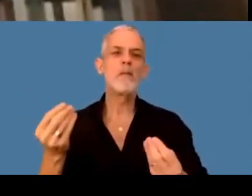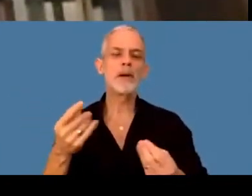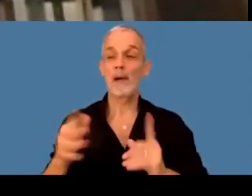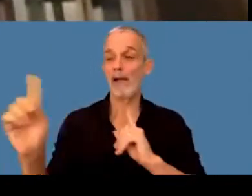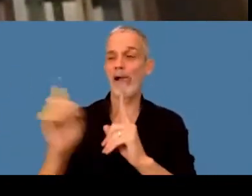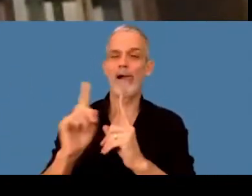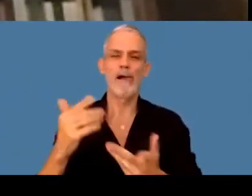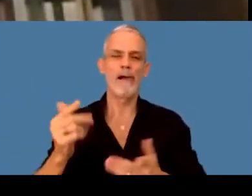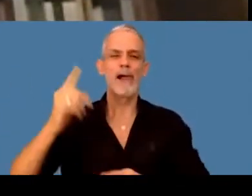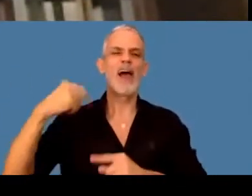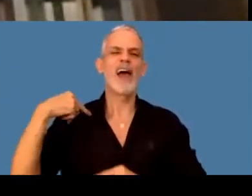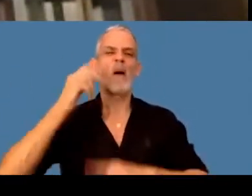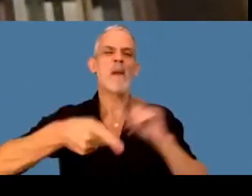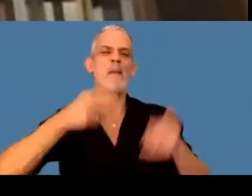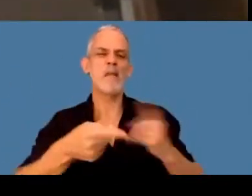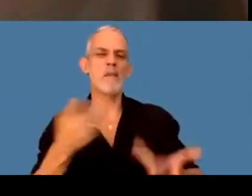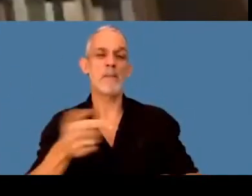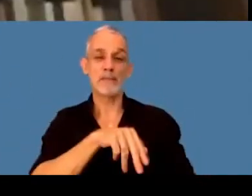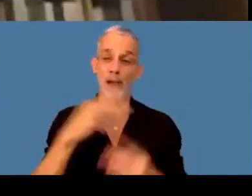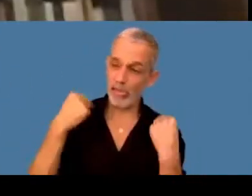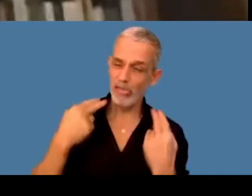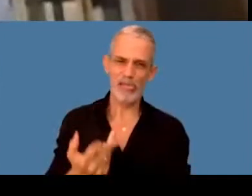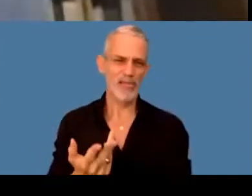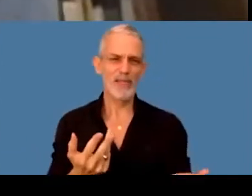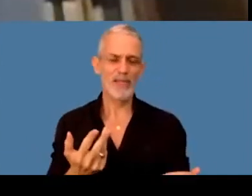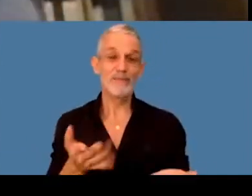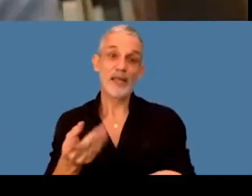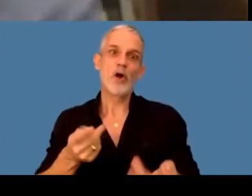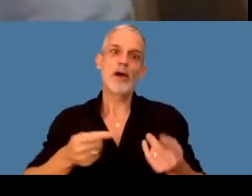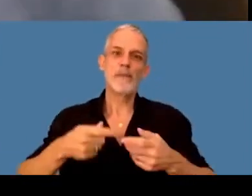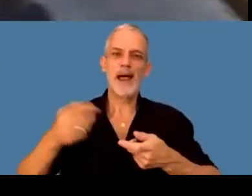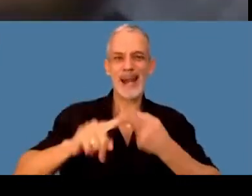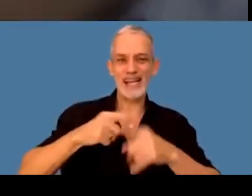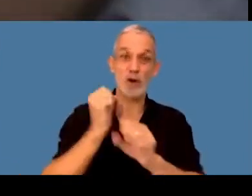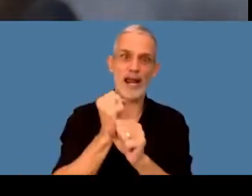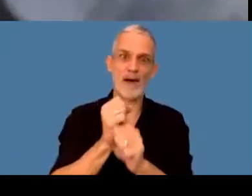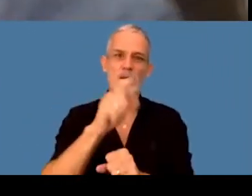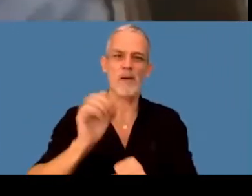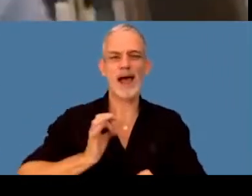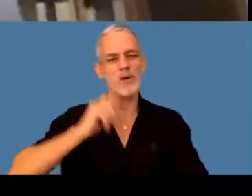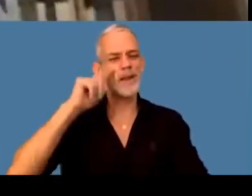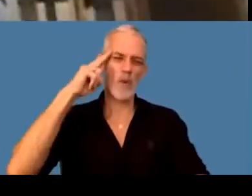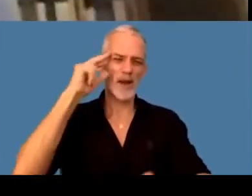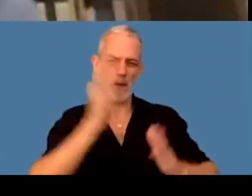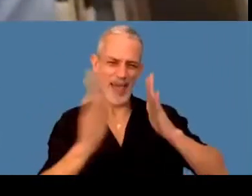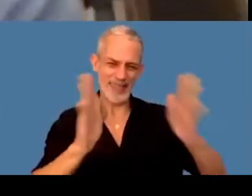parte empleadora a los trabajadores, dentro del marco de lo que fueron las relaciones laborales en los 90.